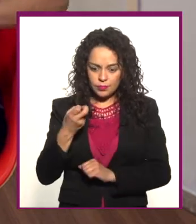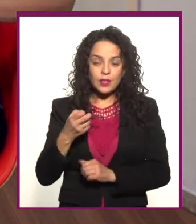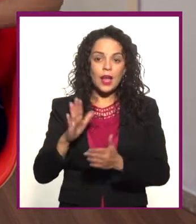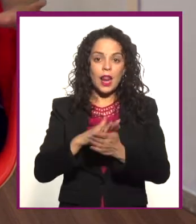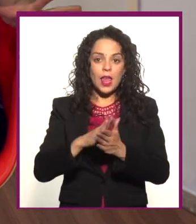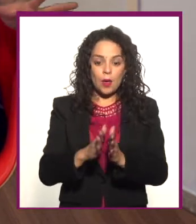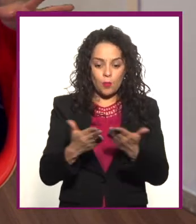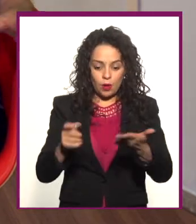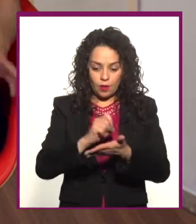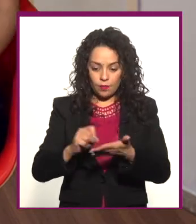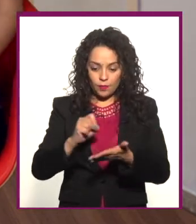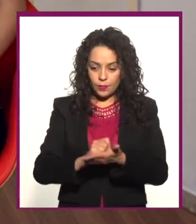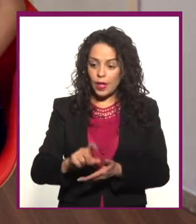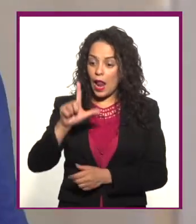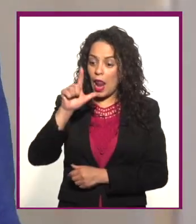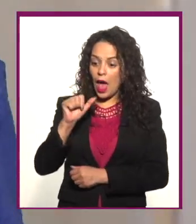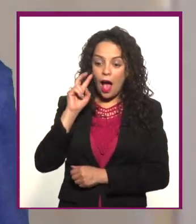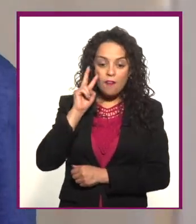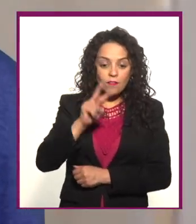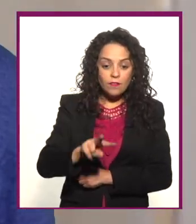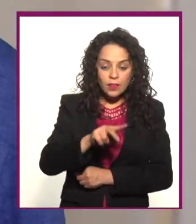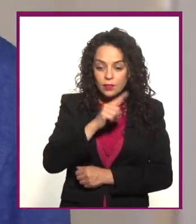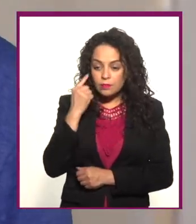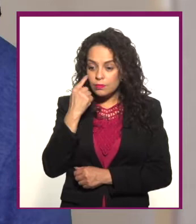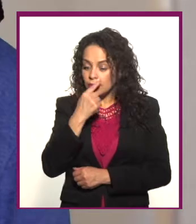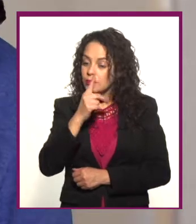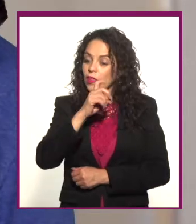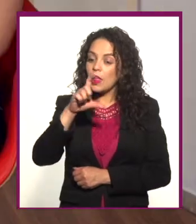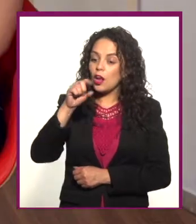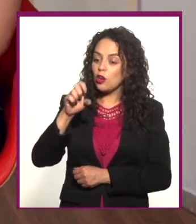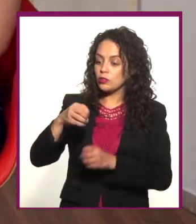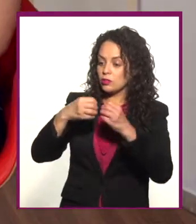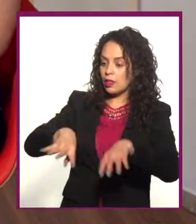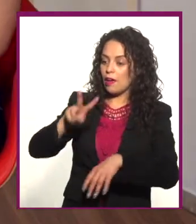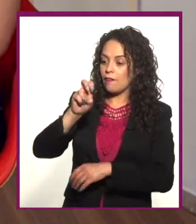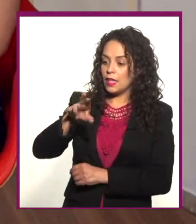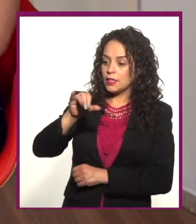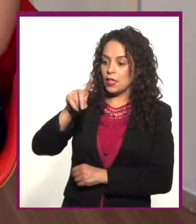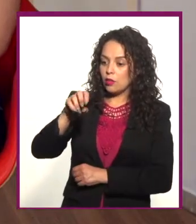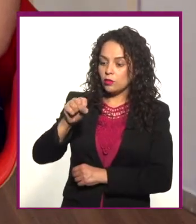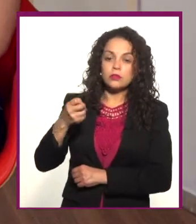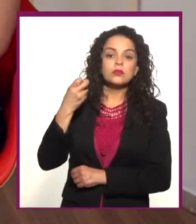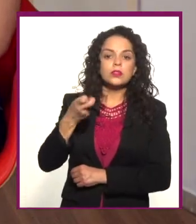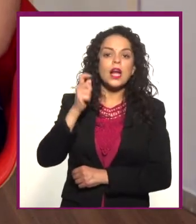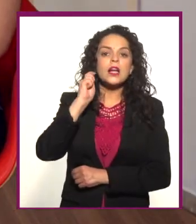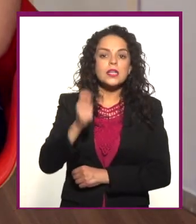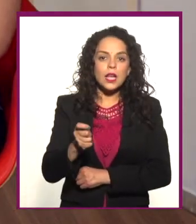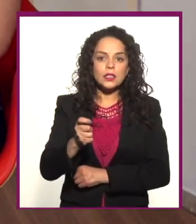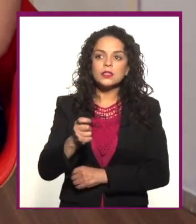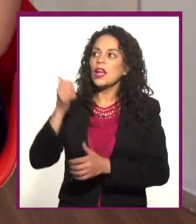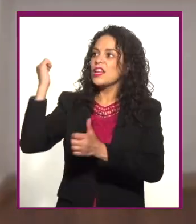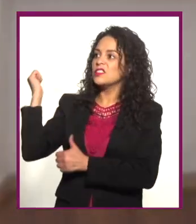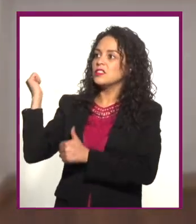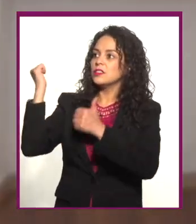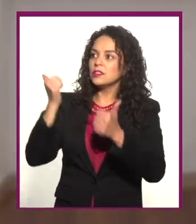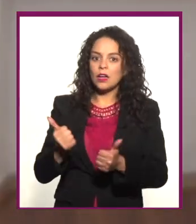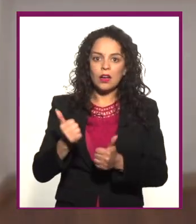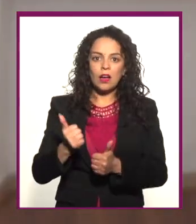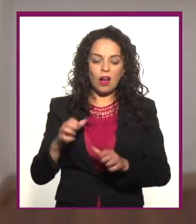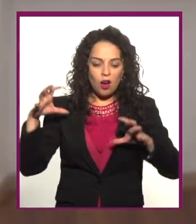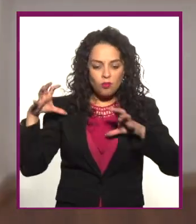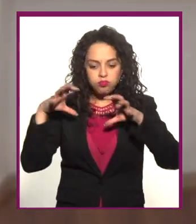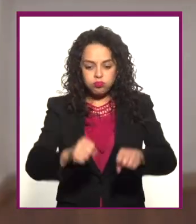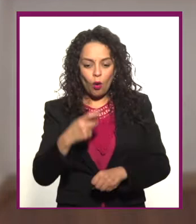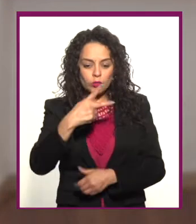libro imperdible llamado La visión de los vencidos. justamente es la visión de los antiguos pobladores del Valle de México sobre la llegada